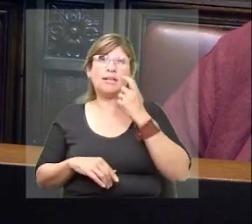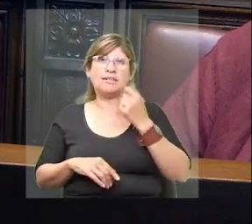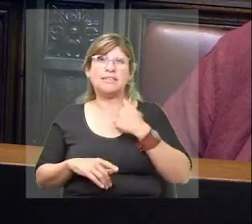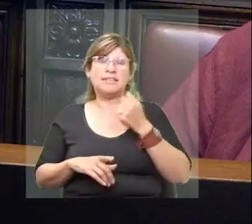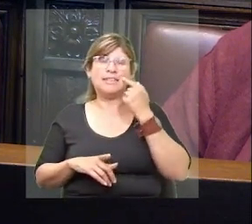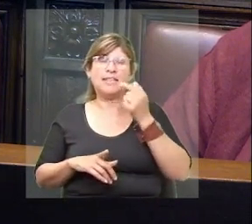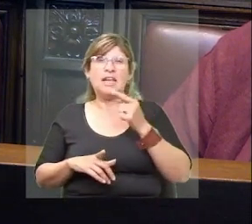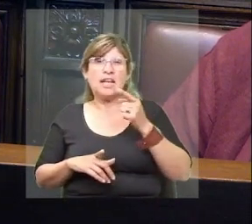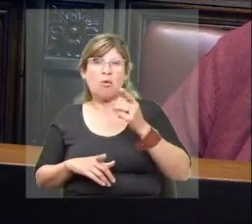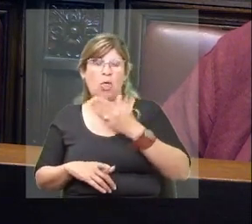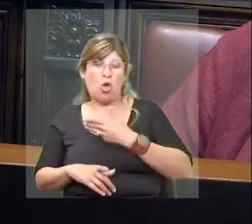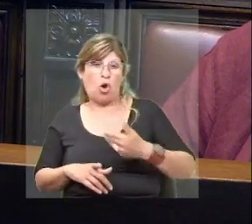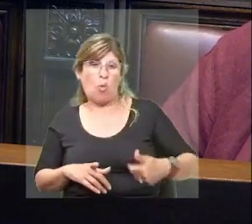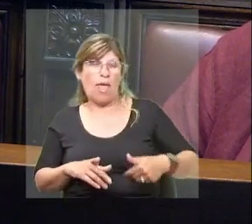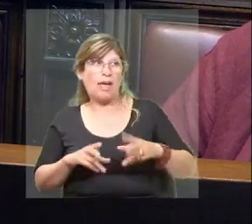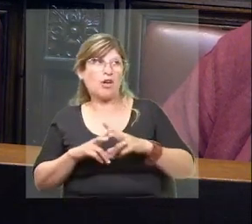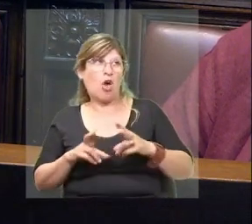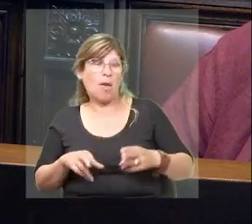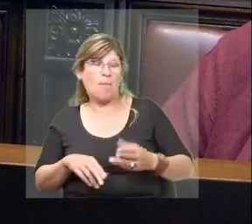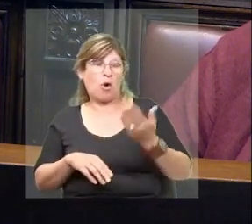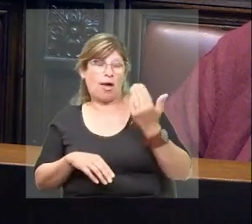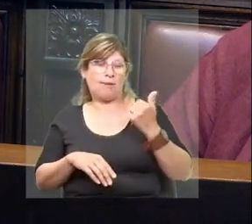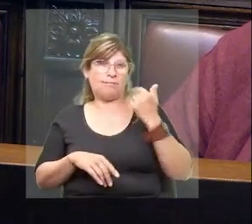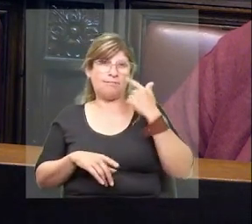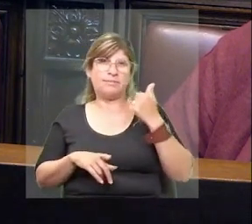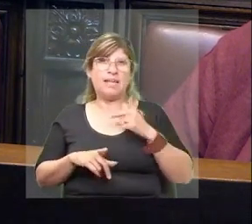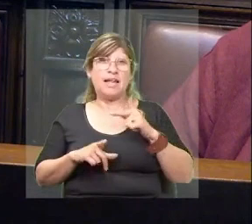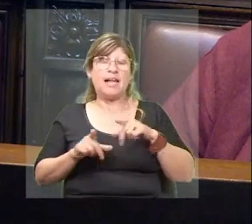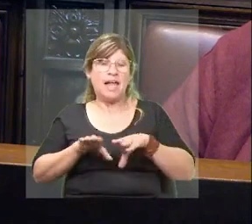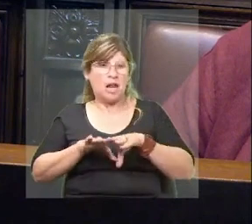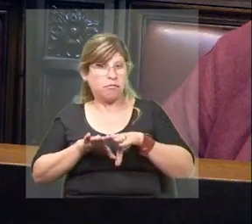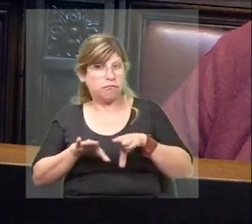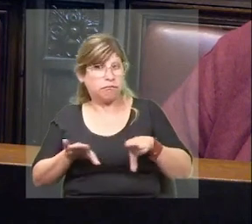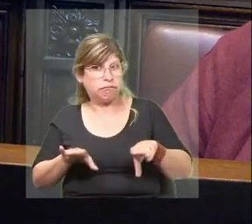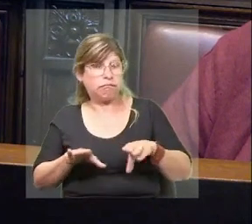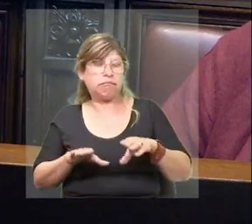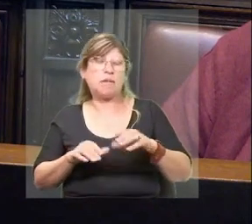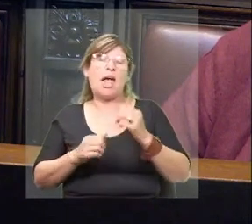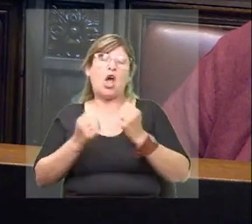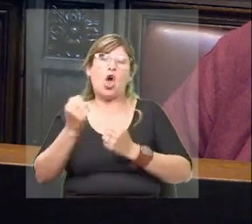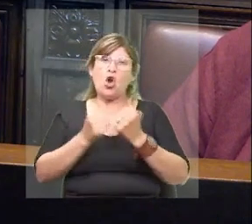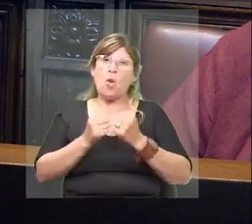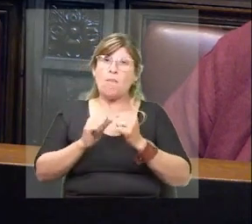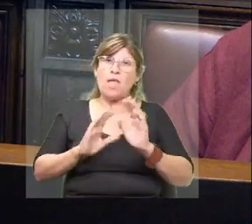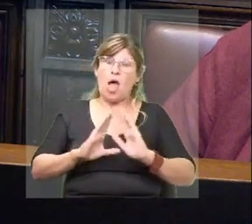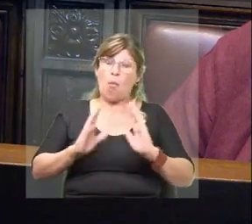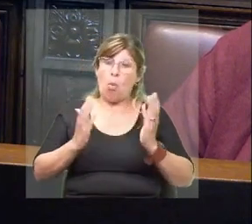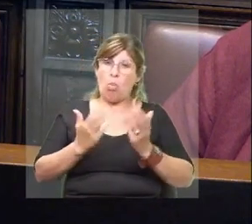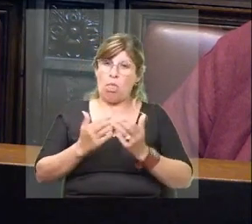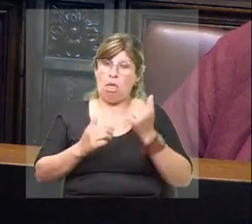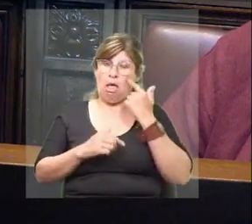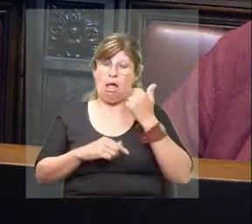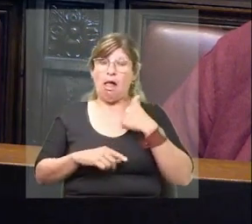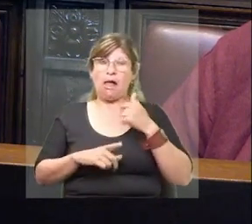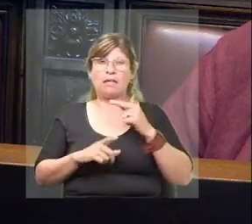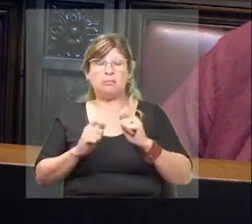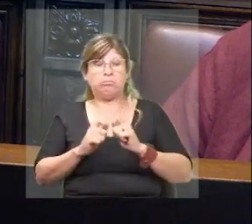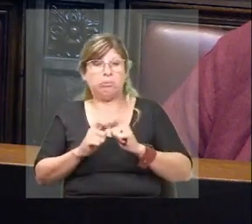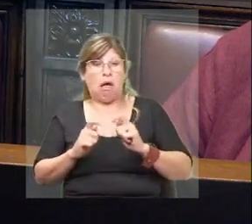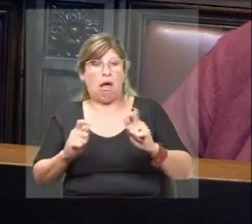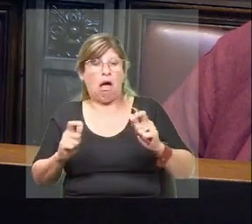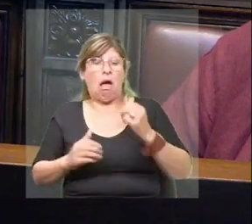de gobierno, en la consolidación de la estabilidad macroeconómica, en la visión de un crecimiento